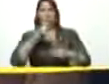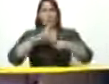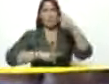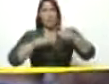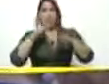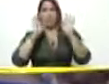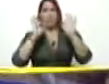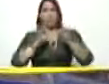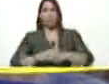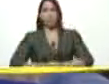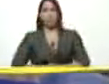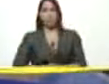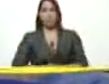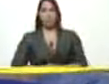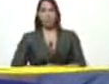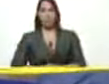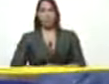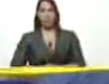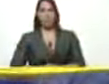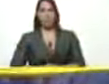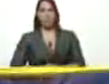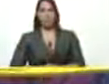especial